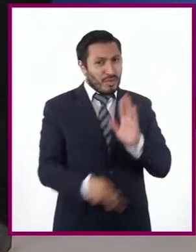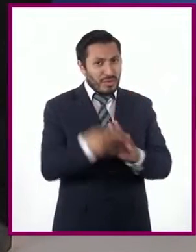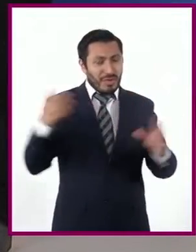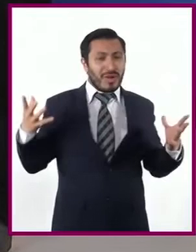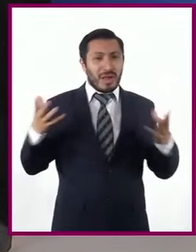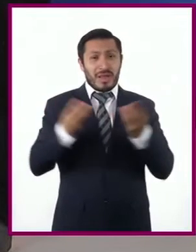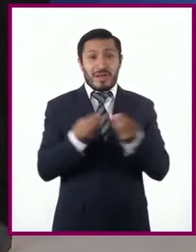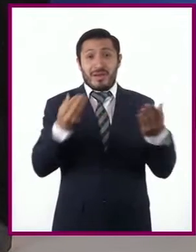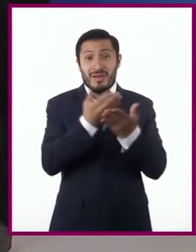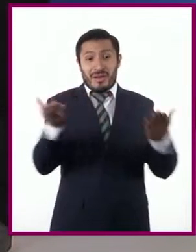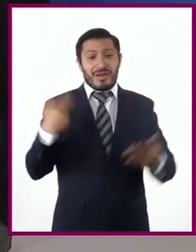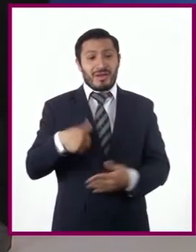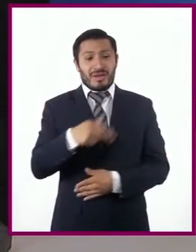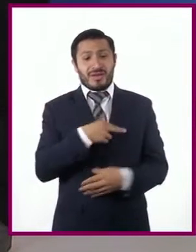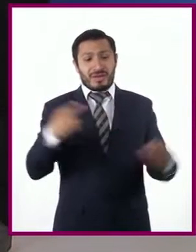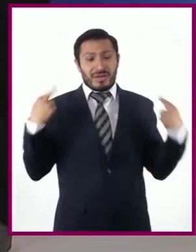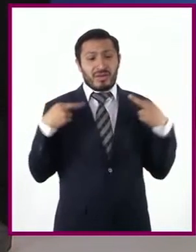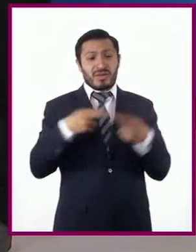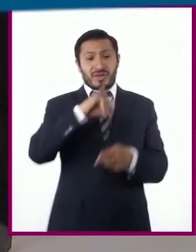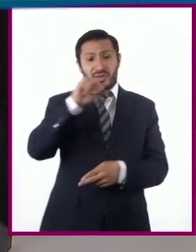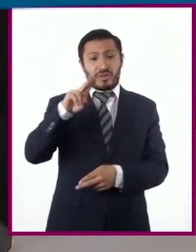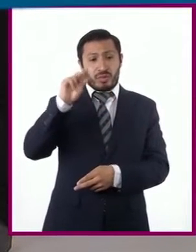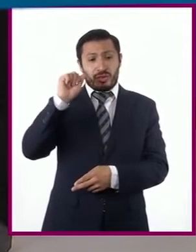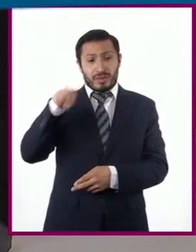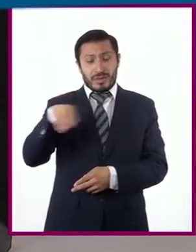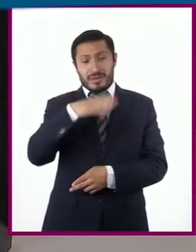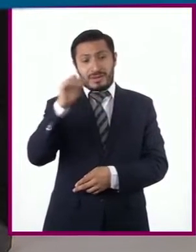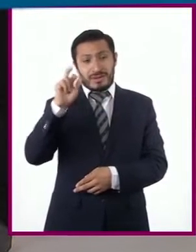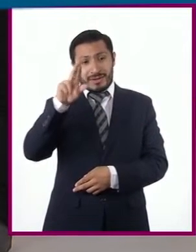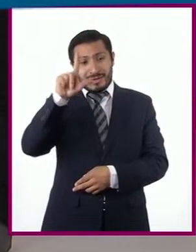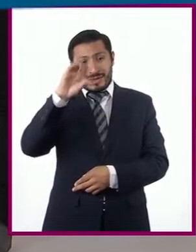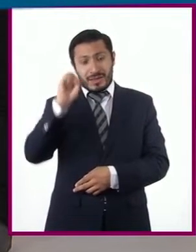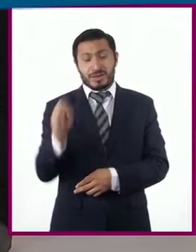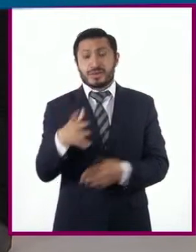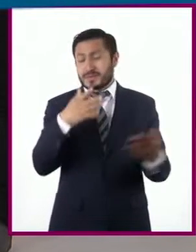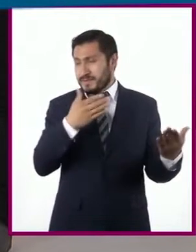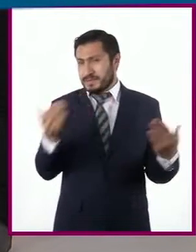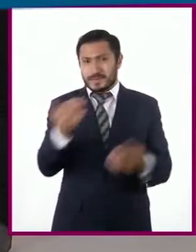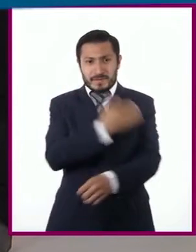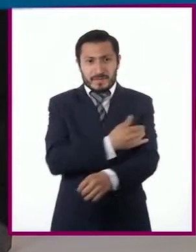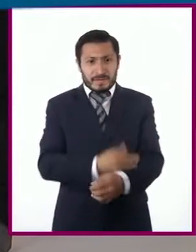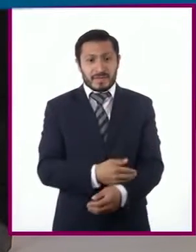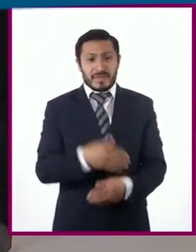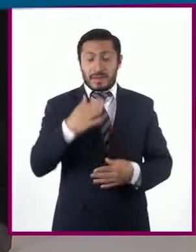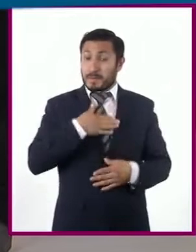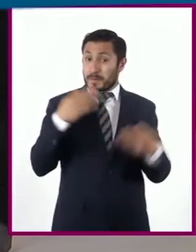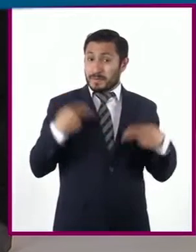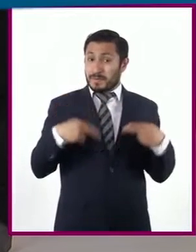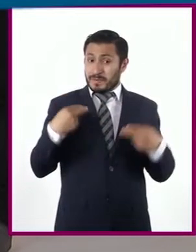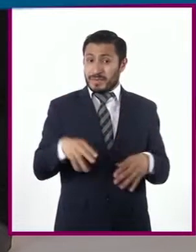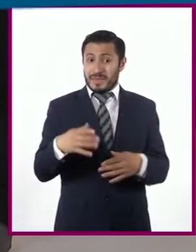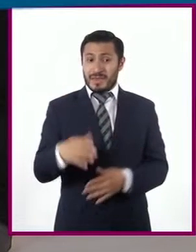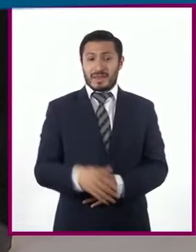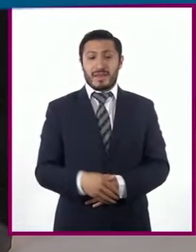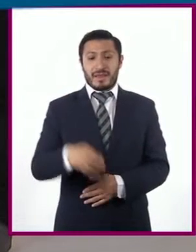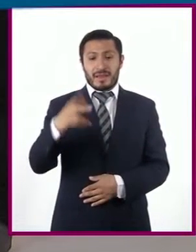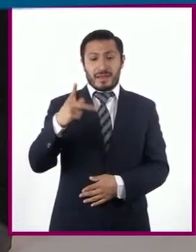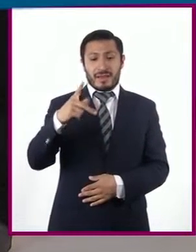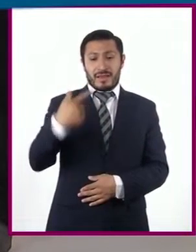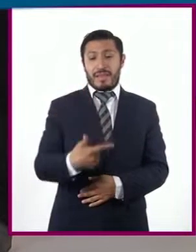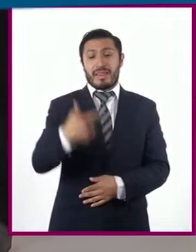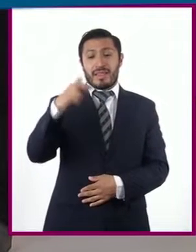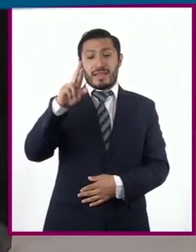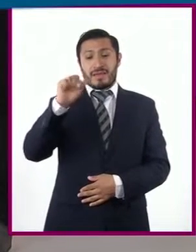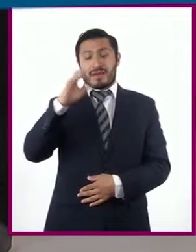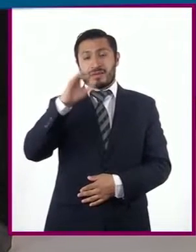ustedes. Somos el profesor Juan Carlos Alfonso Vences y mi compañera... Me presento, soy la profesora Graciela y también